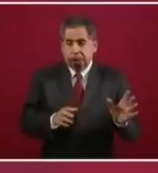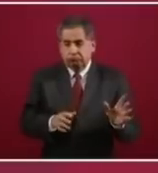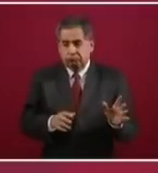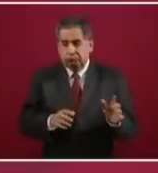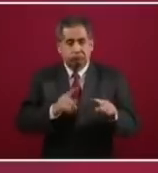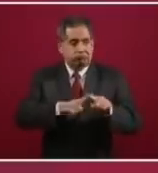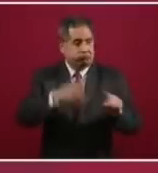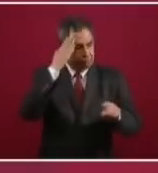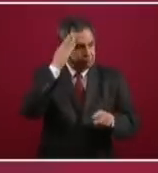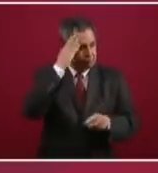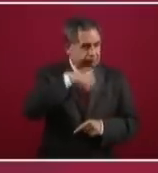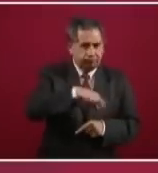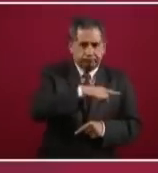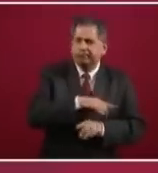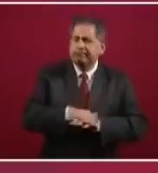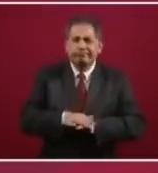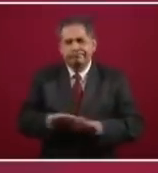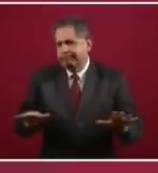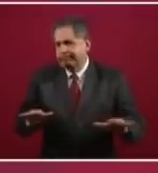con los dirigentes.